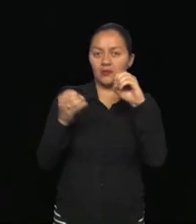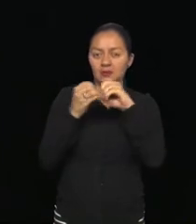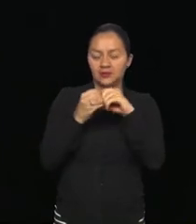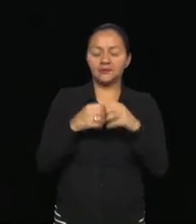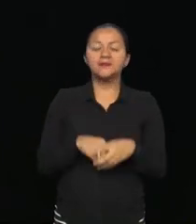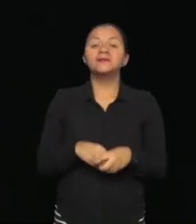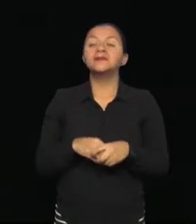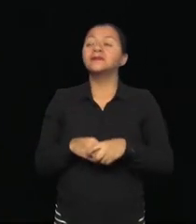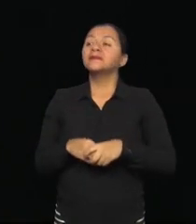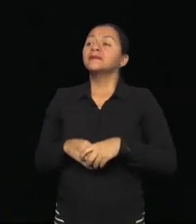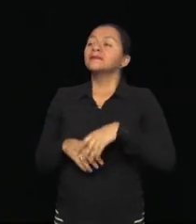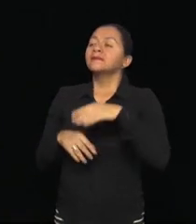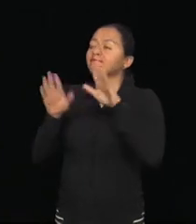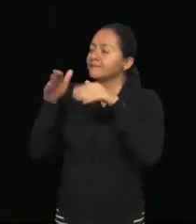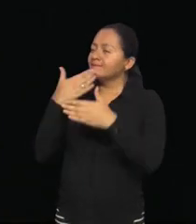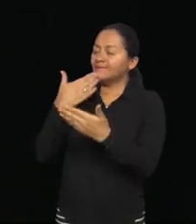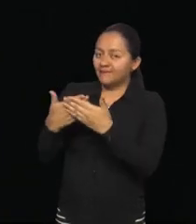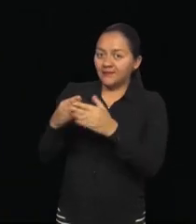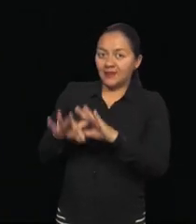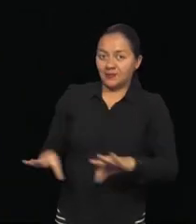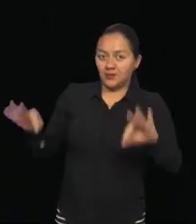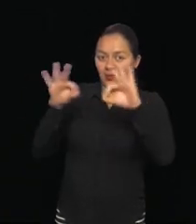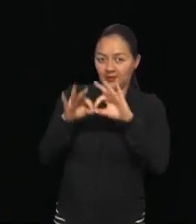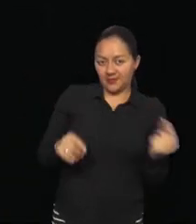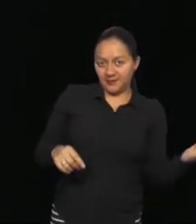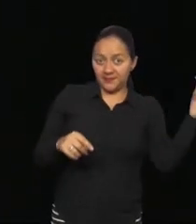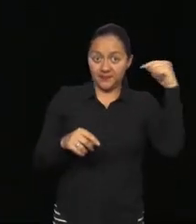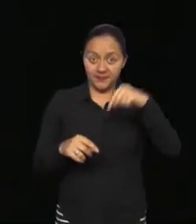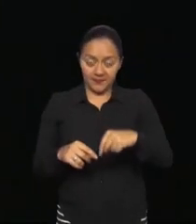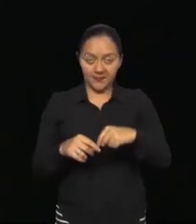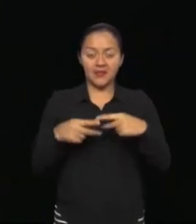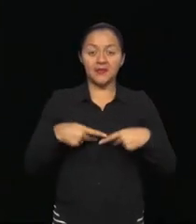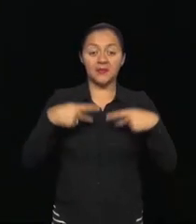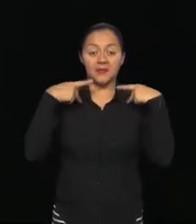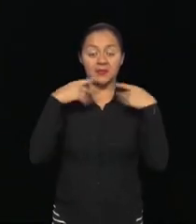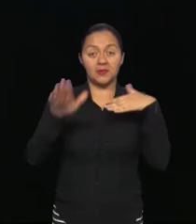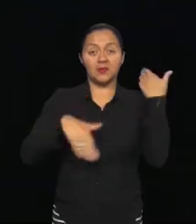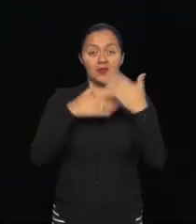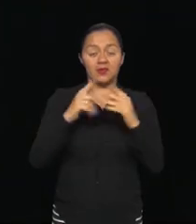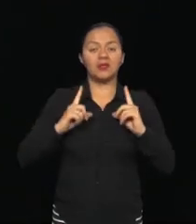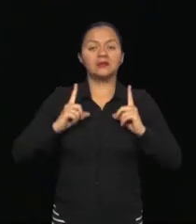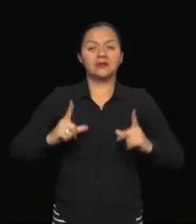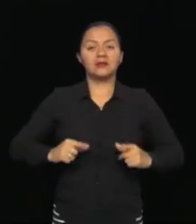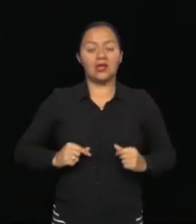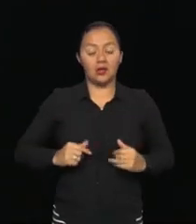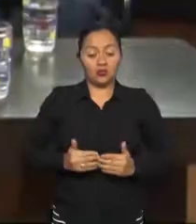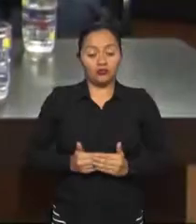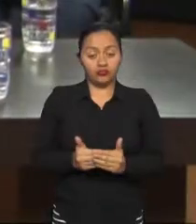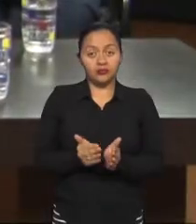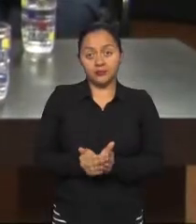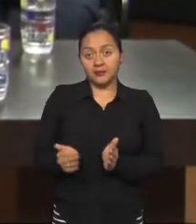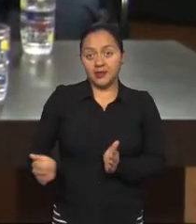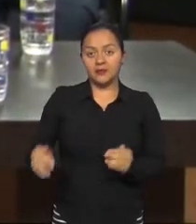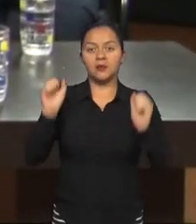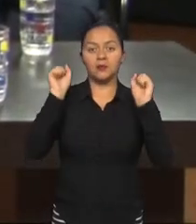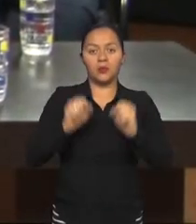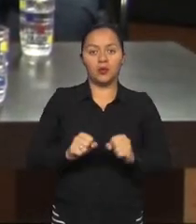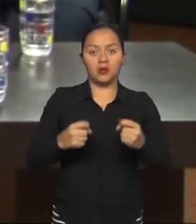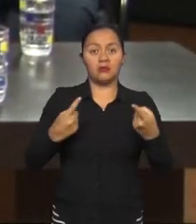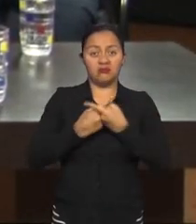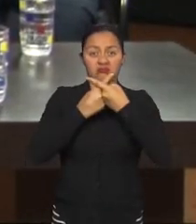rescatar que hablar de la salud sexual y reproductiva de las personas con discapacidad podría ser un